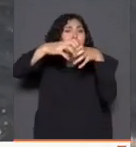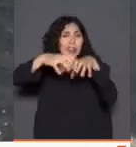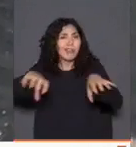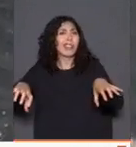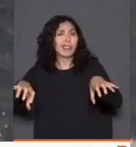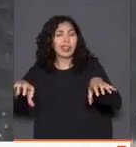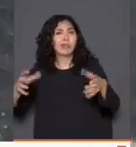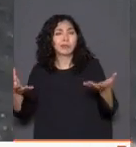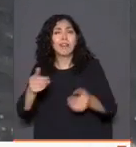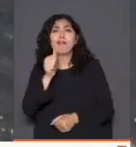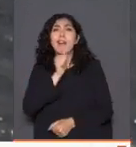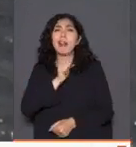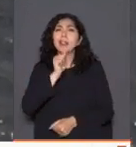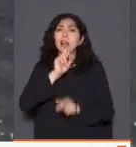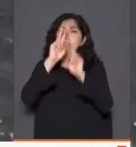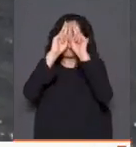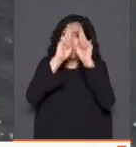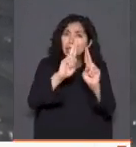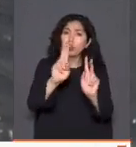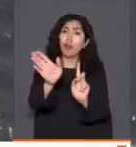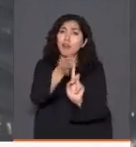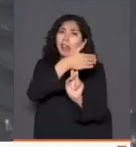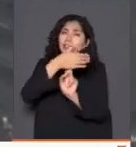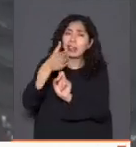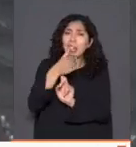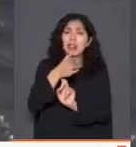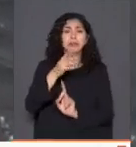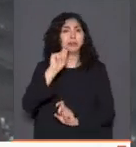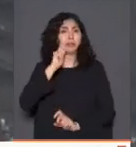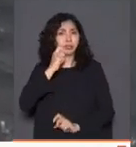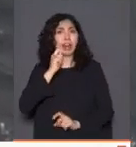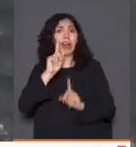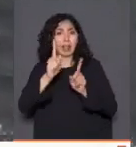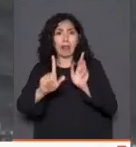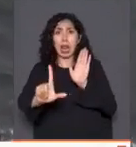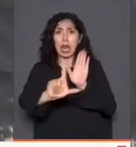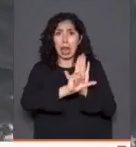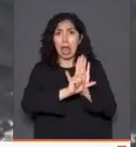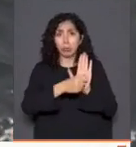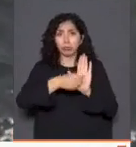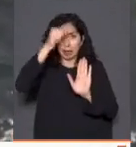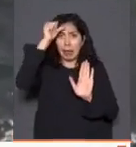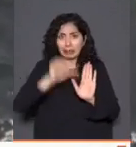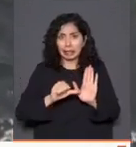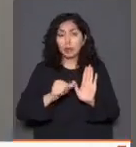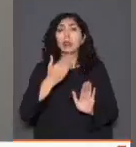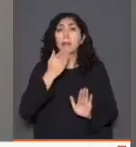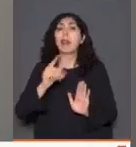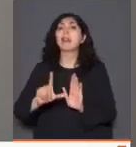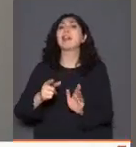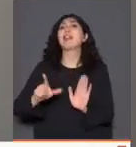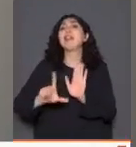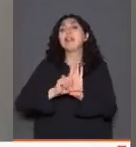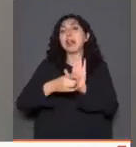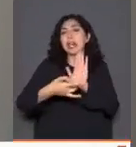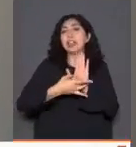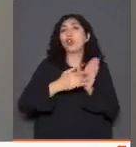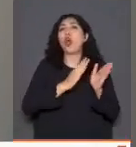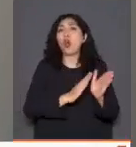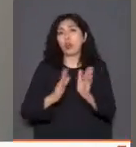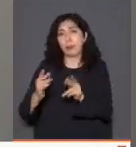la falta de respeto a la bandera No solo está penada en la ley es un delito al orden público el radicalismo